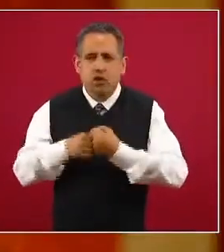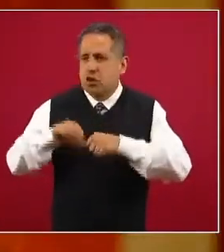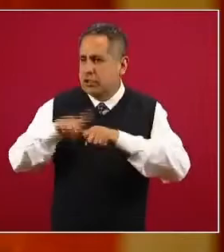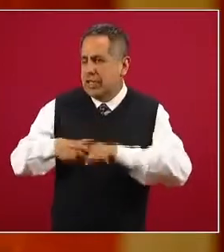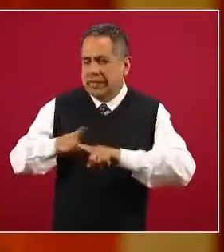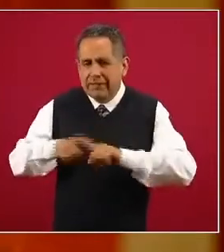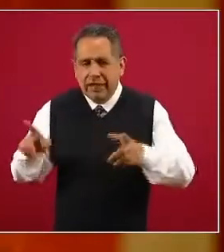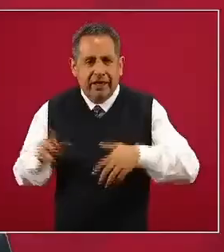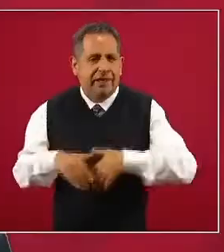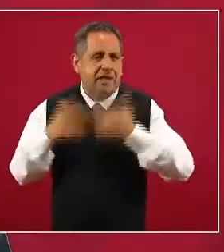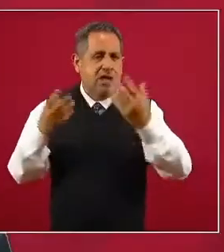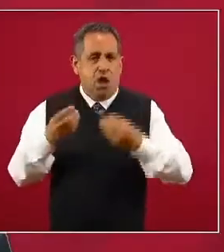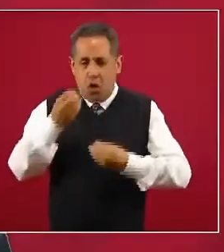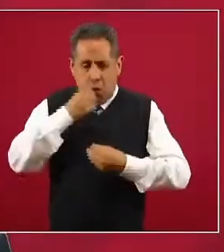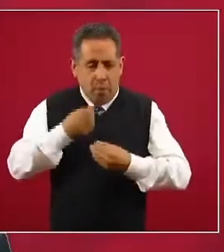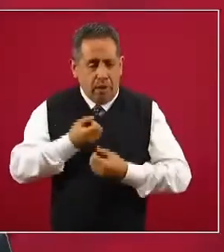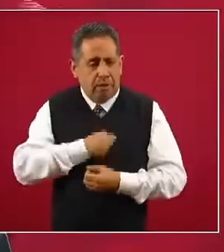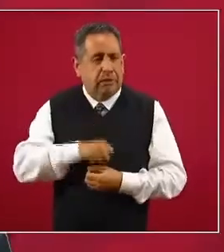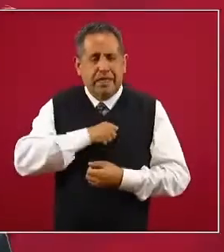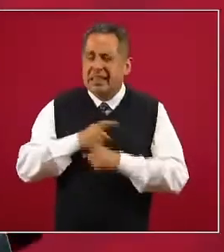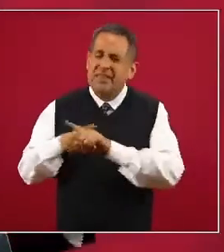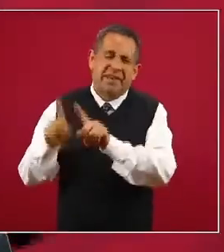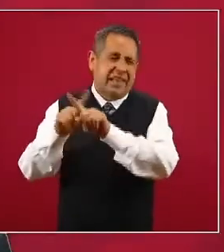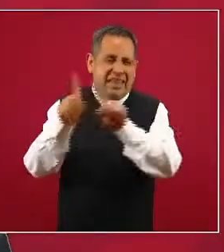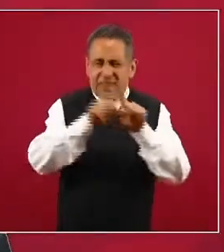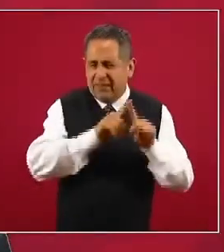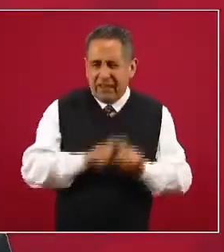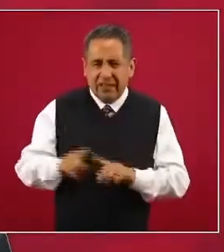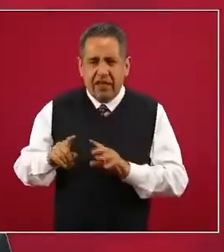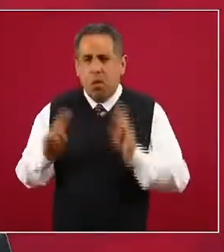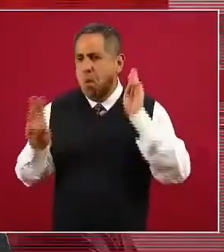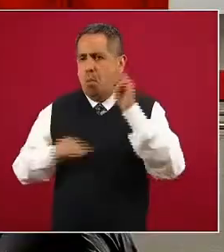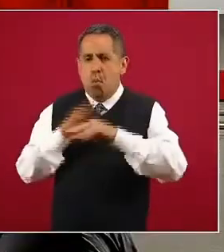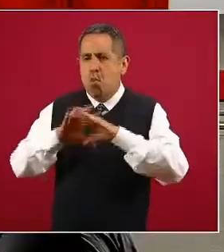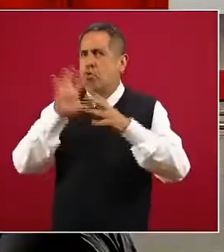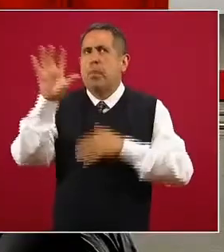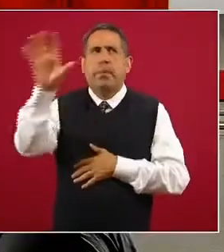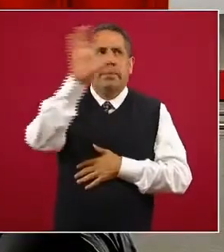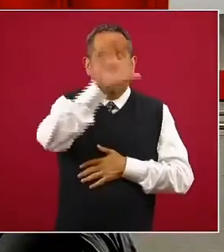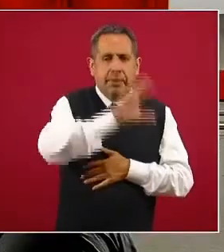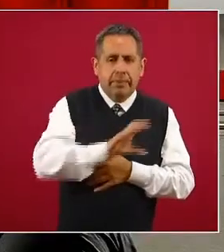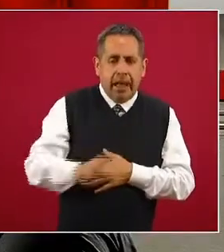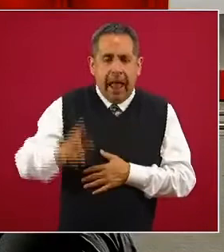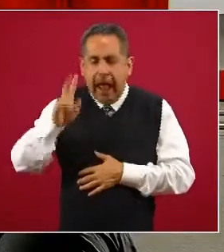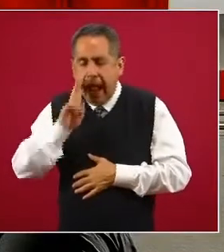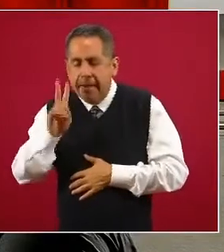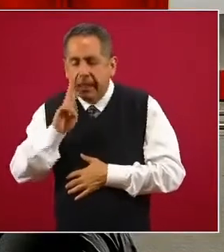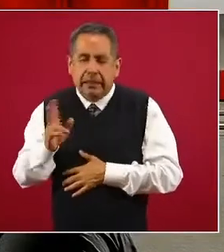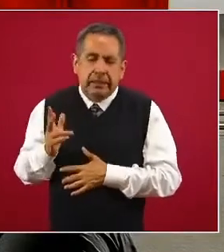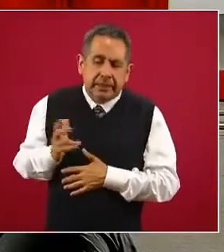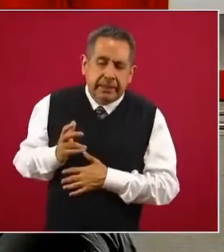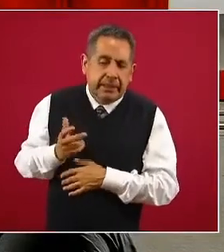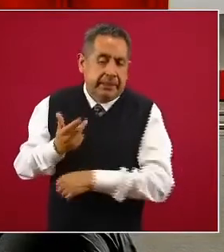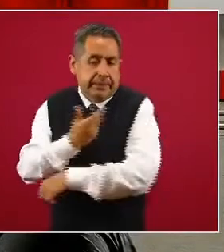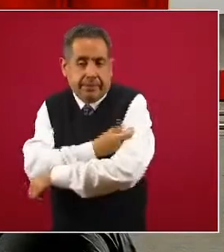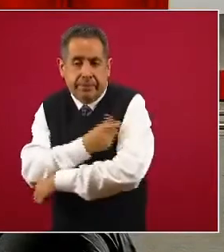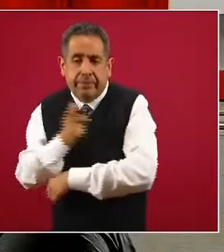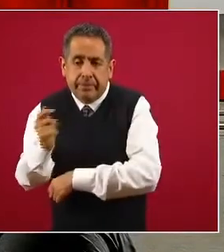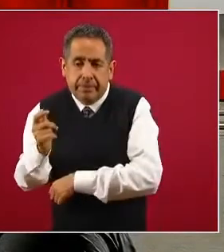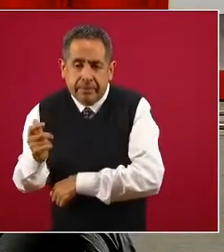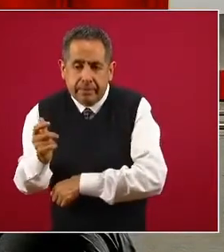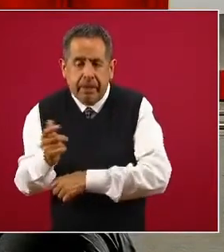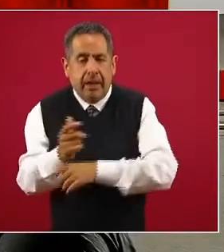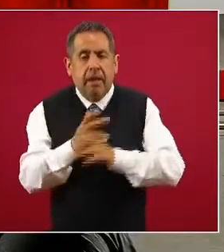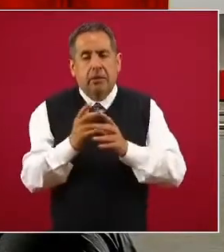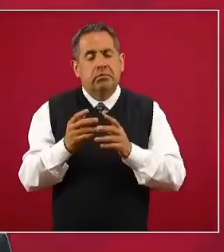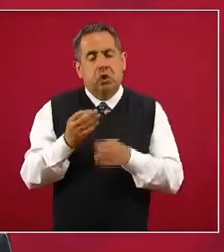sociales, nutricionales, sino en términos de la probabilidad de que tengan una exposición de interés, en este caso,